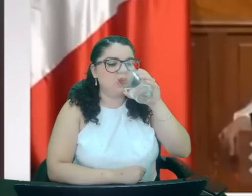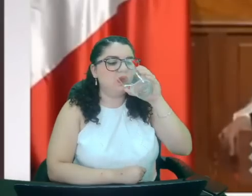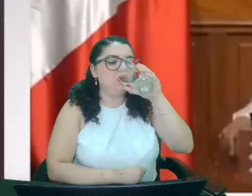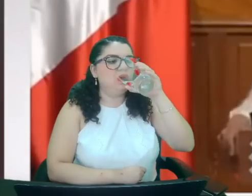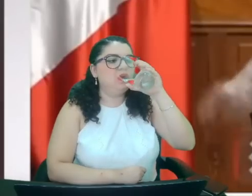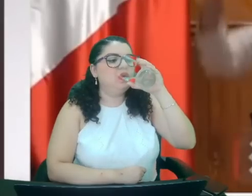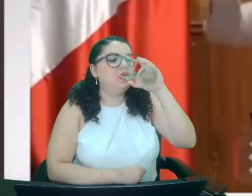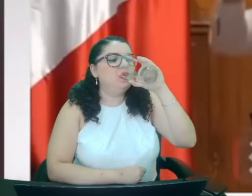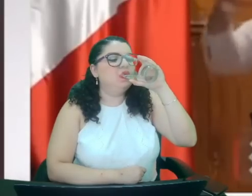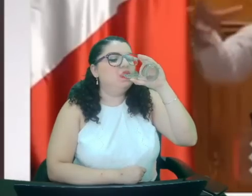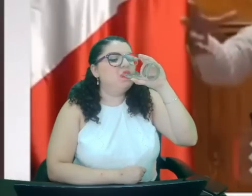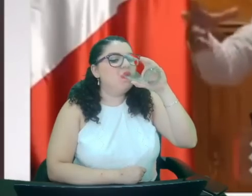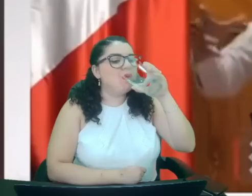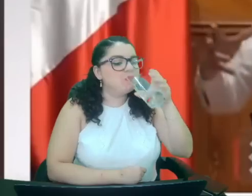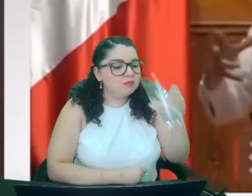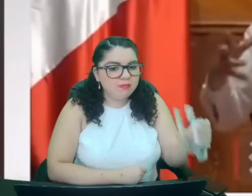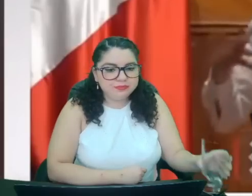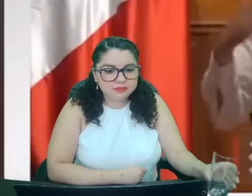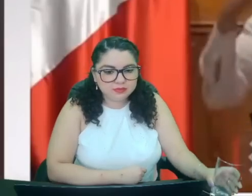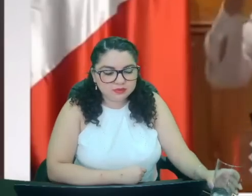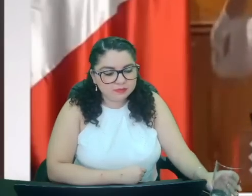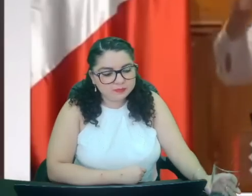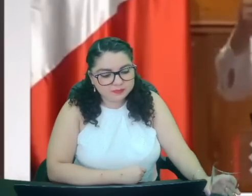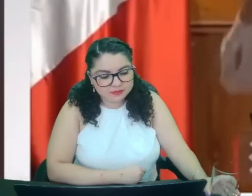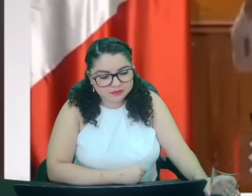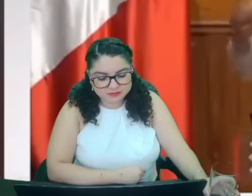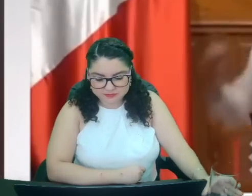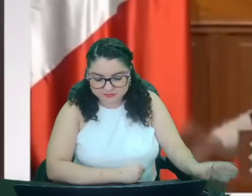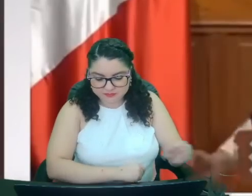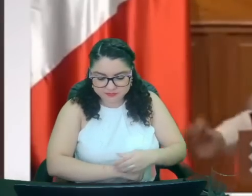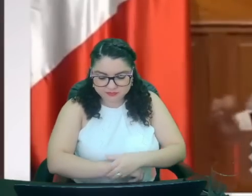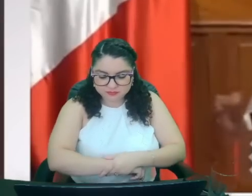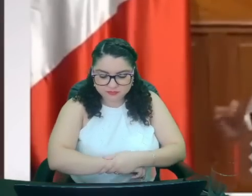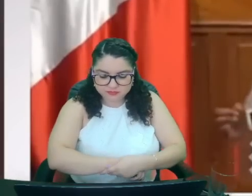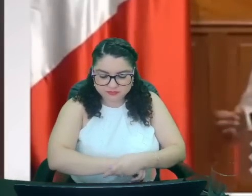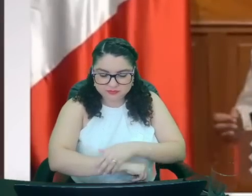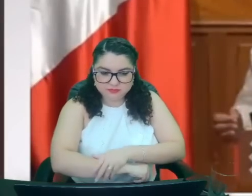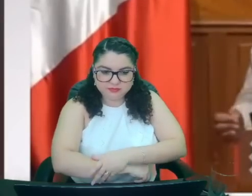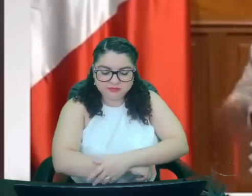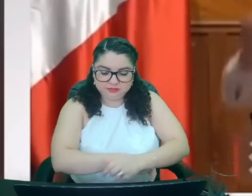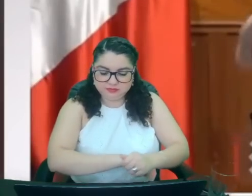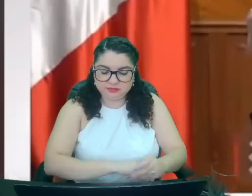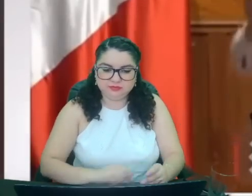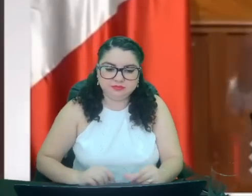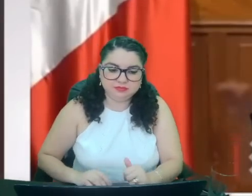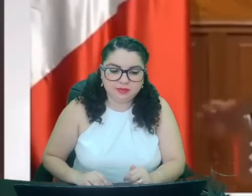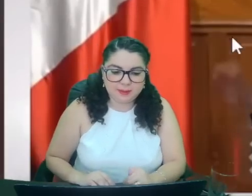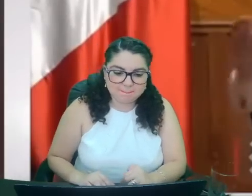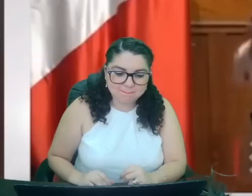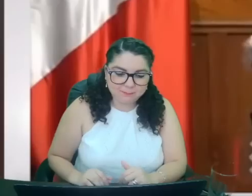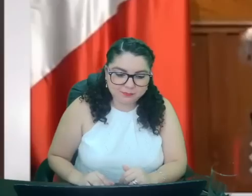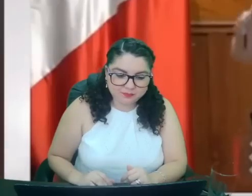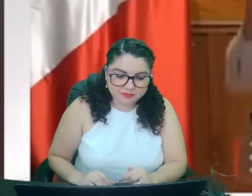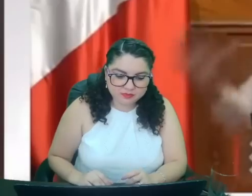¿no? Pero obviamente, imagínense, ustedes que son periodistas abusados, y sobre todo las mujeres,